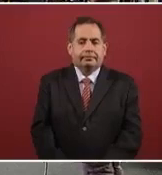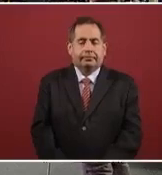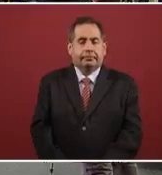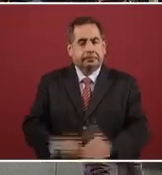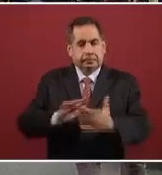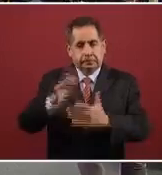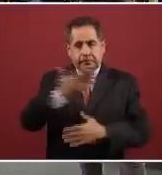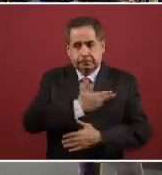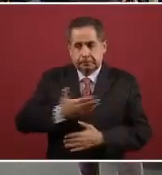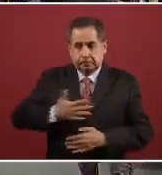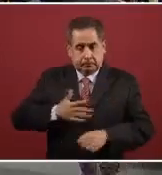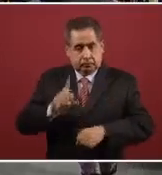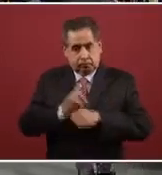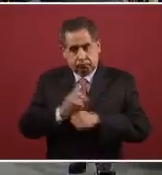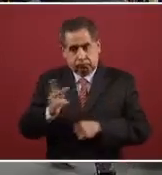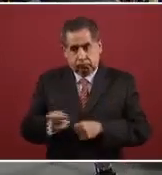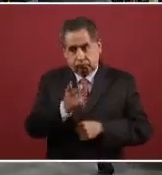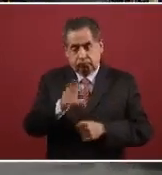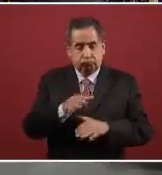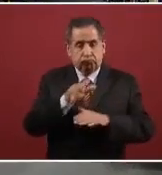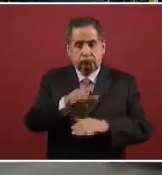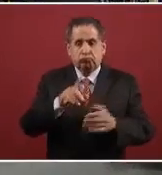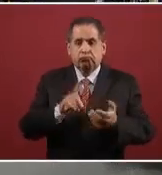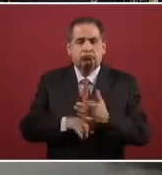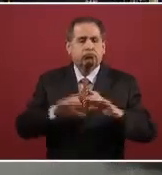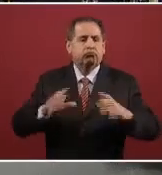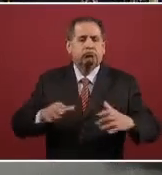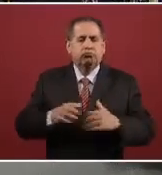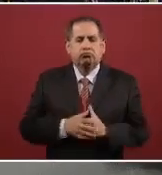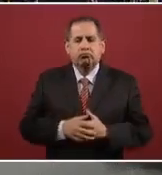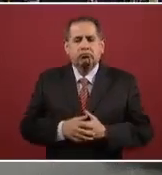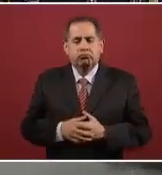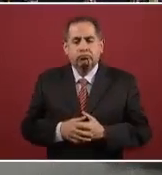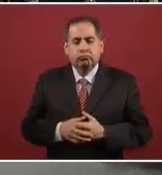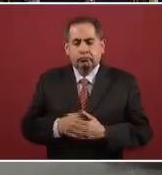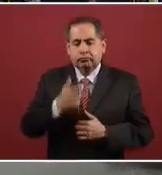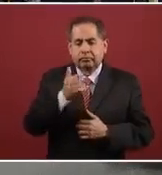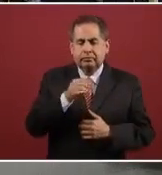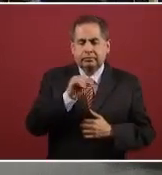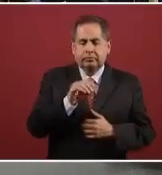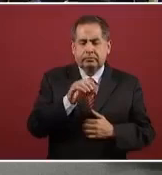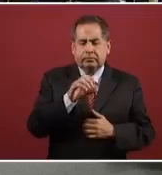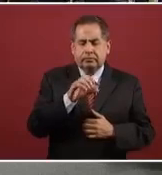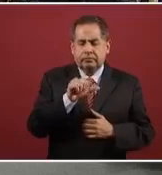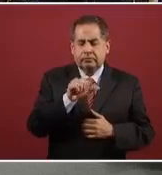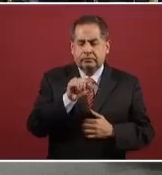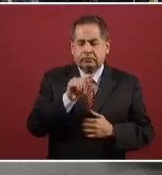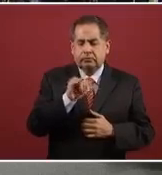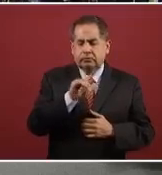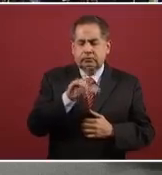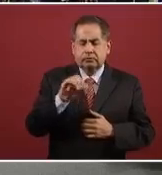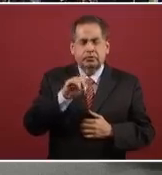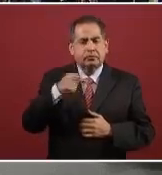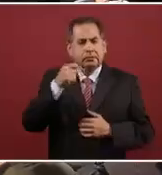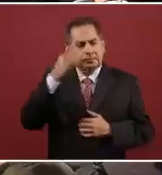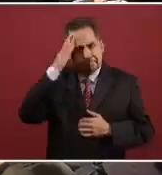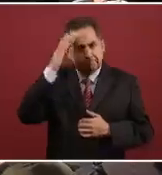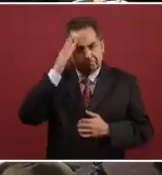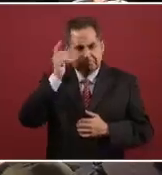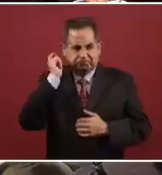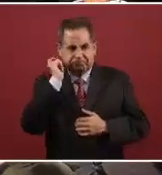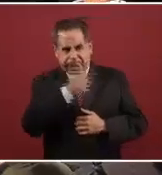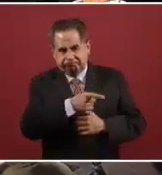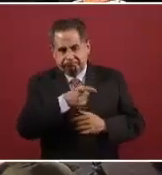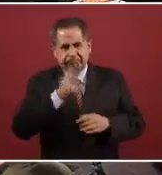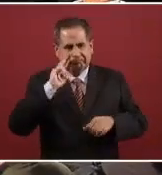Gracias, presidente. Buenos días. Preguntarle sobre la liberación de Gildardo López Astudillo, principal, señalado como